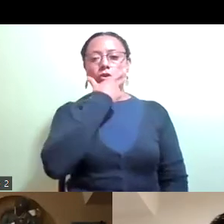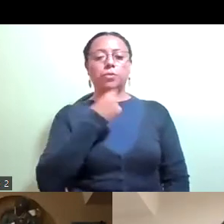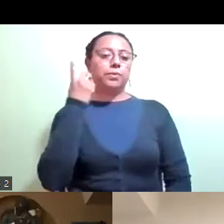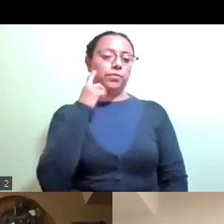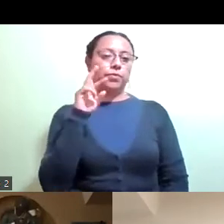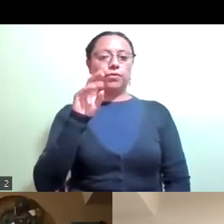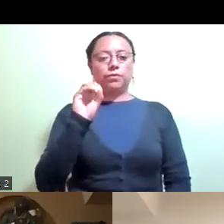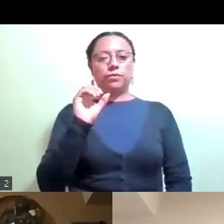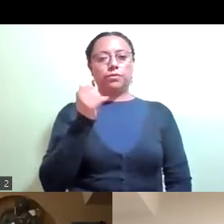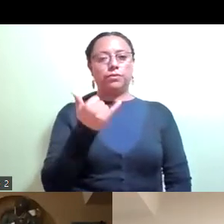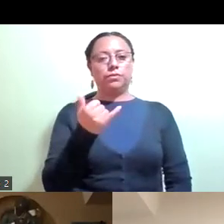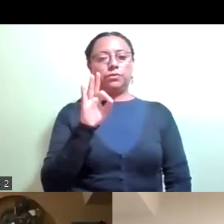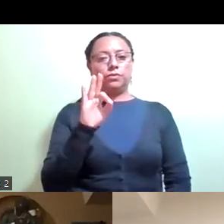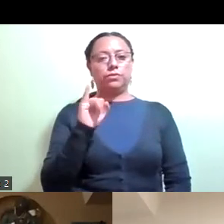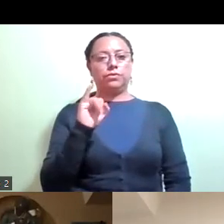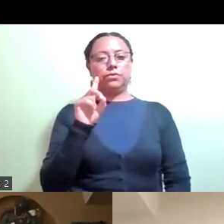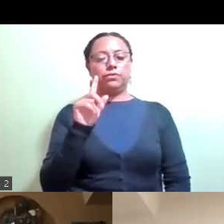González.